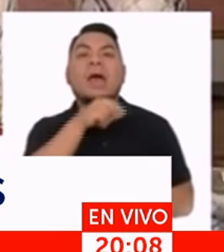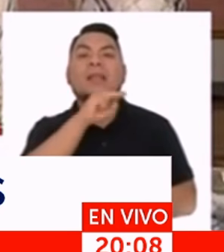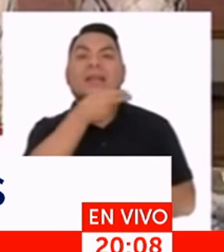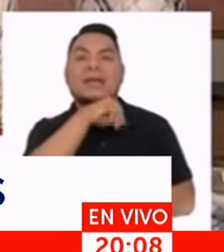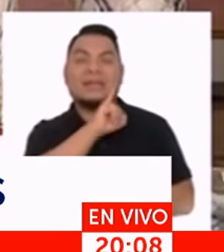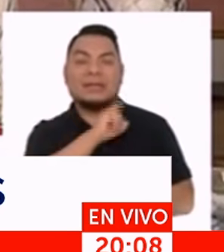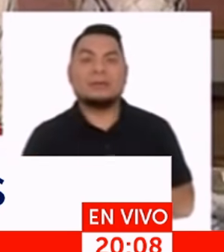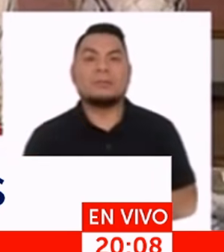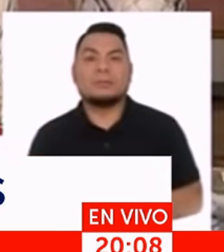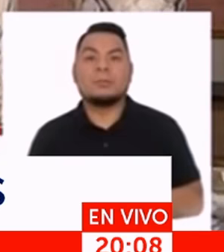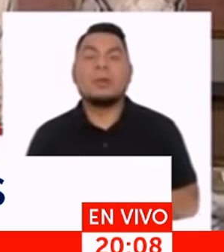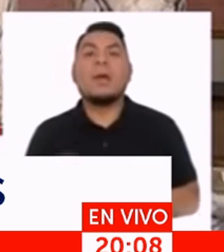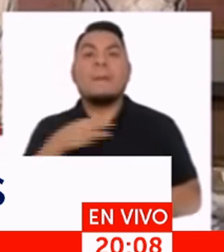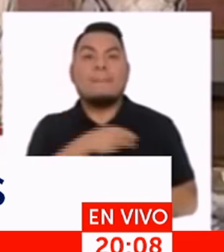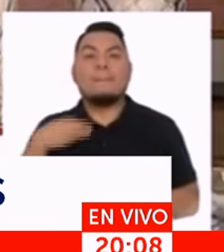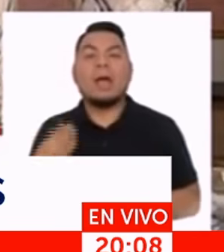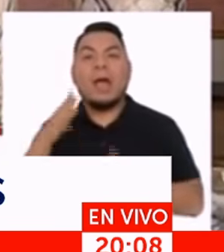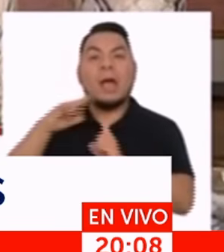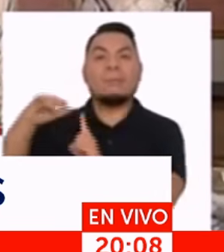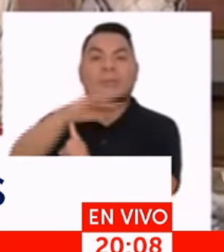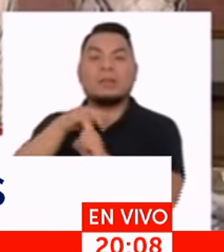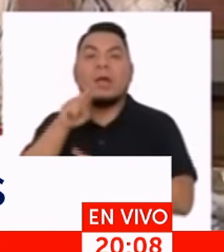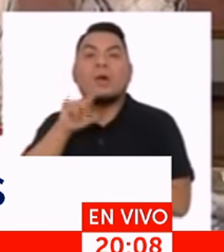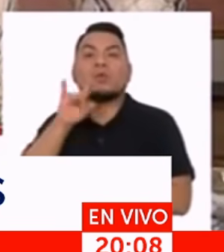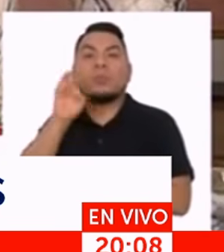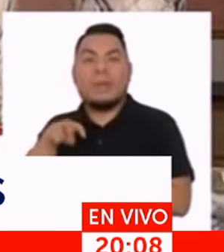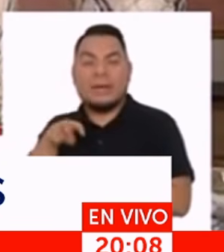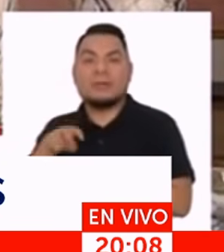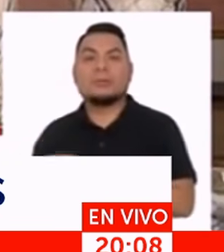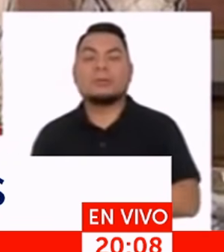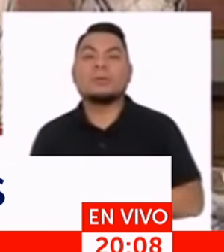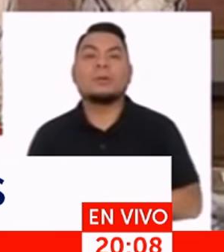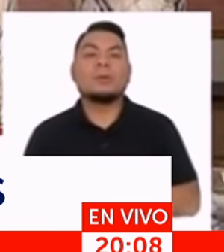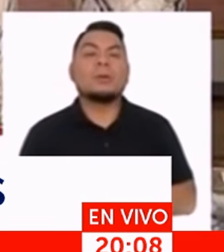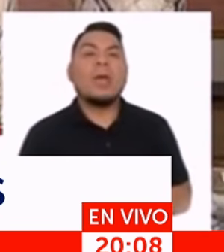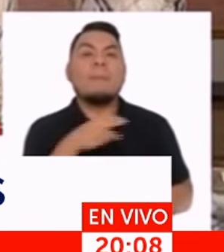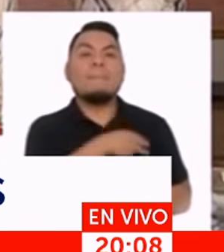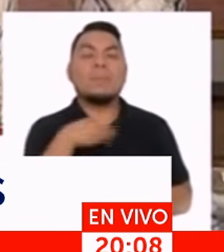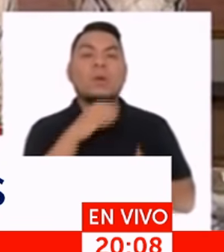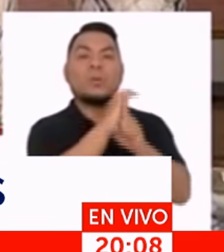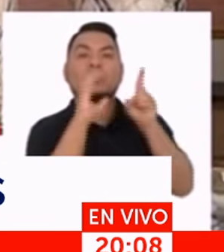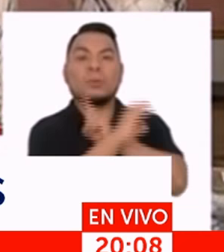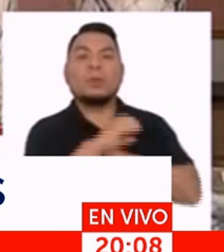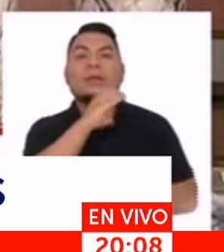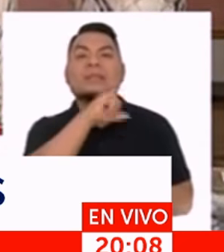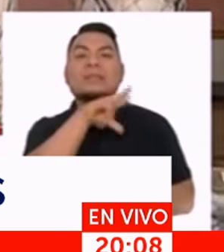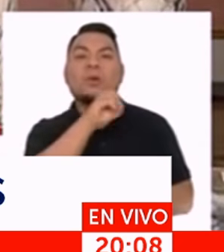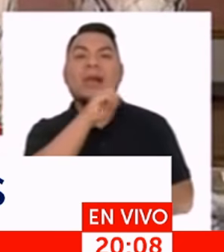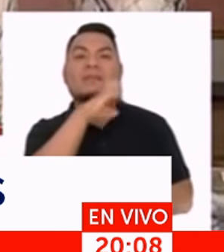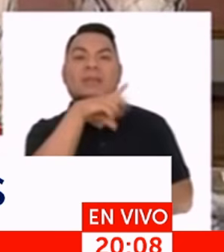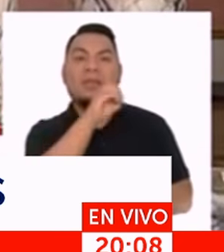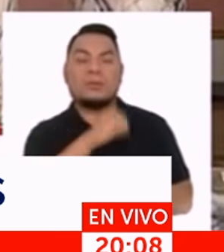Anaí Durán Guevara. Ministerio del Ambiente, Rubén José Ramírez Mateo. Ministerio de Cultura, Ciro